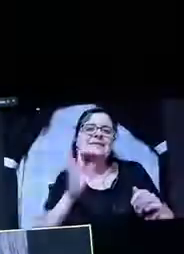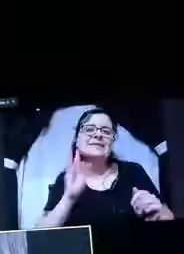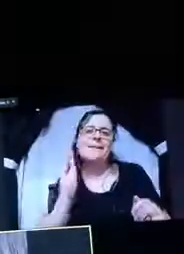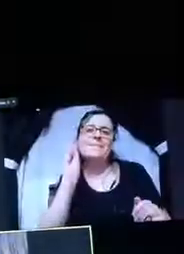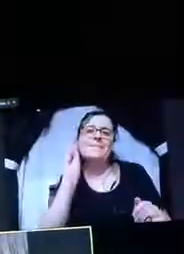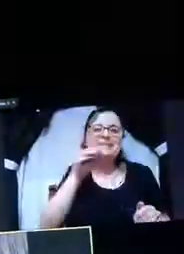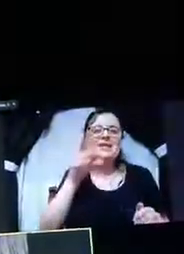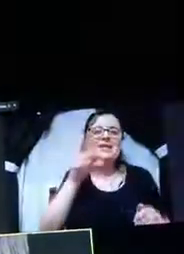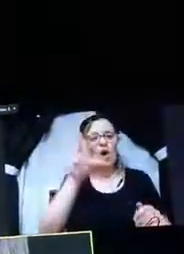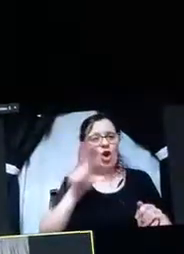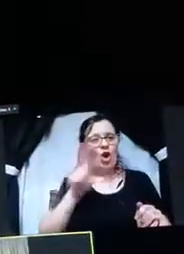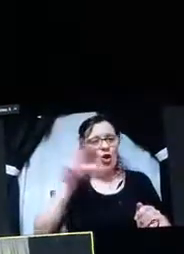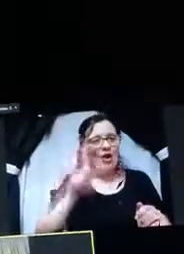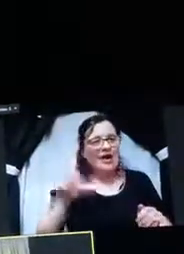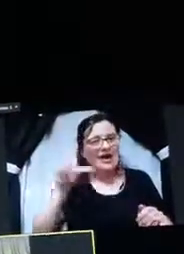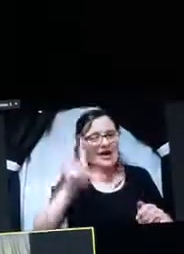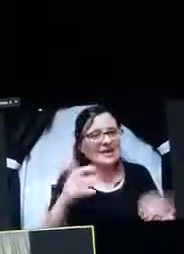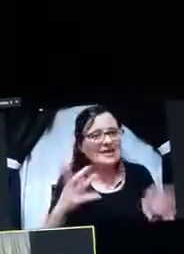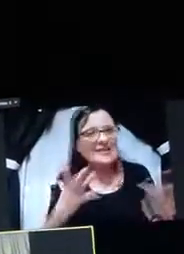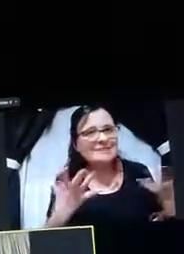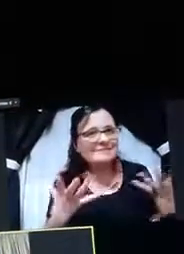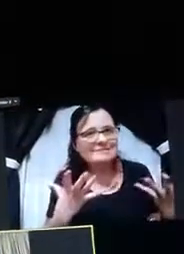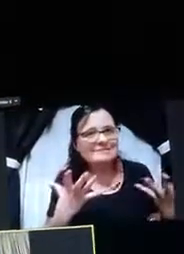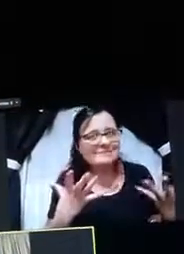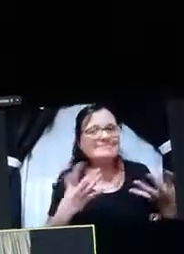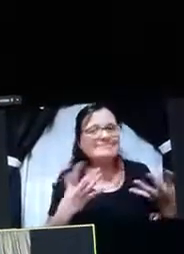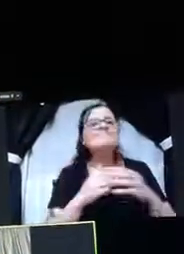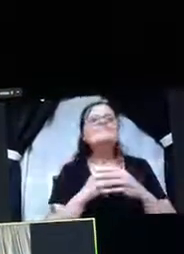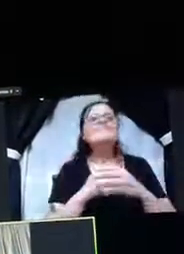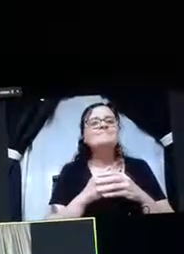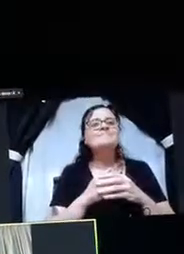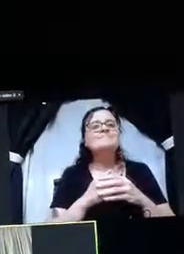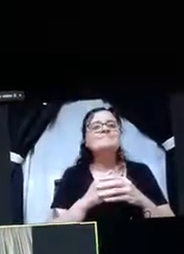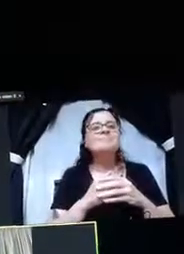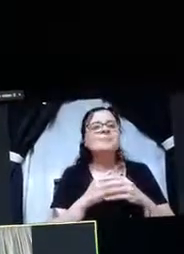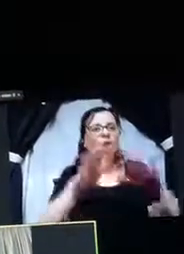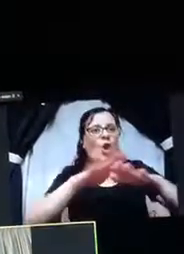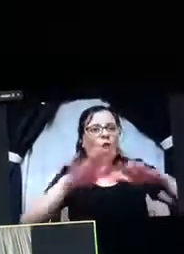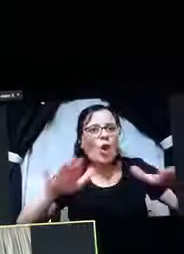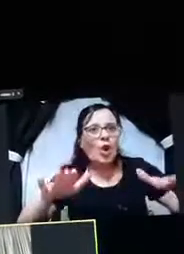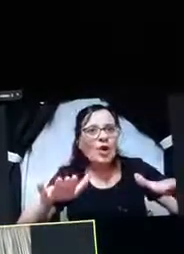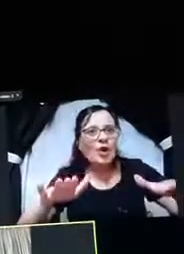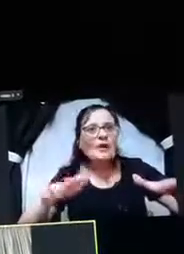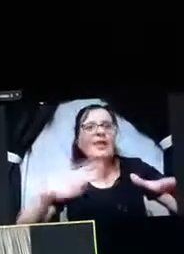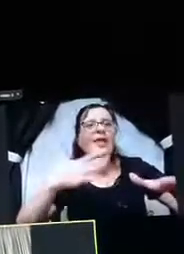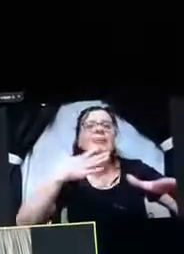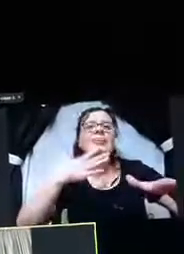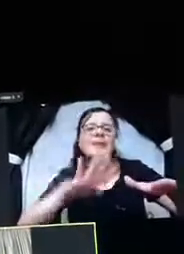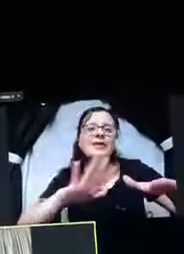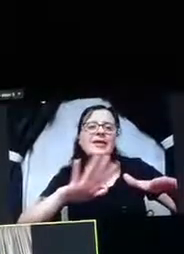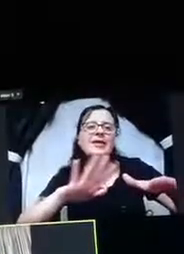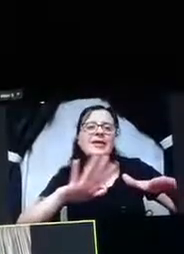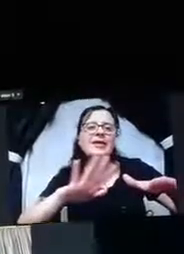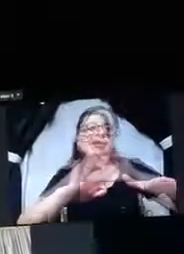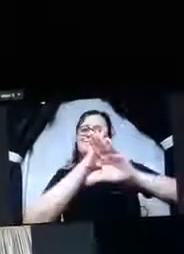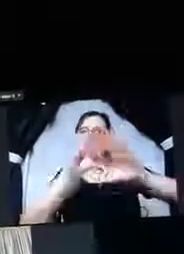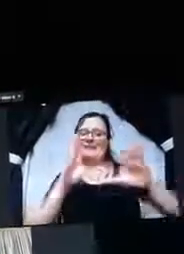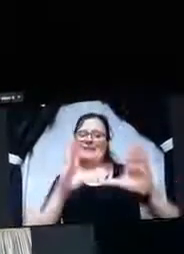un plus para los chicos y creo que también para los profesores, para ver de dónde es que el chico no está entendiendo lo que estoy explicando. Sí,